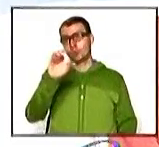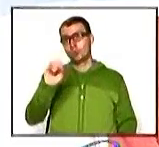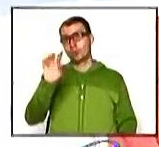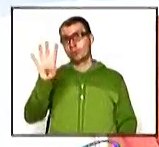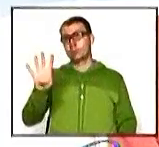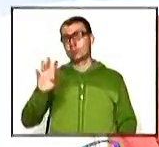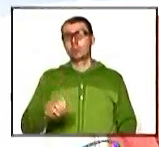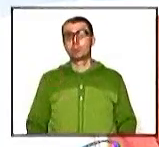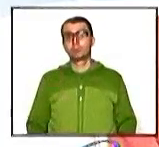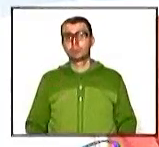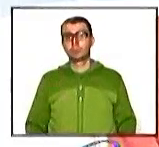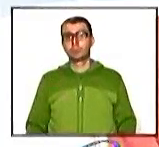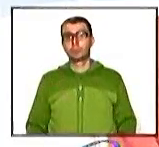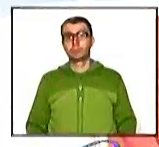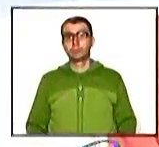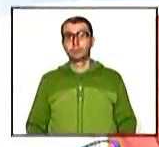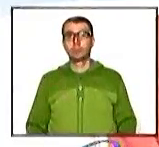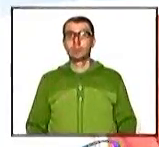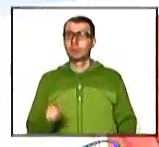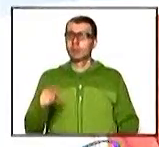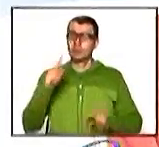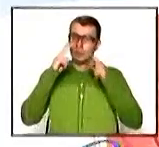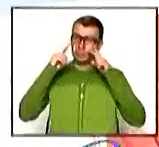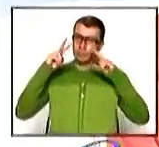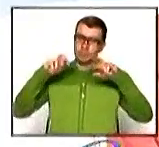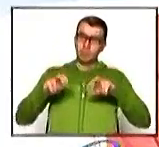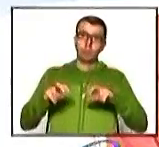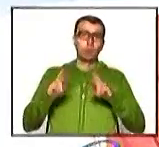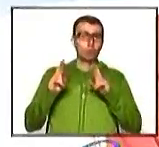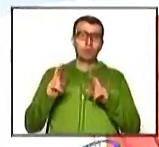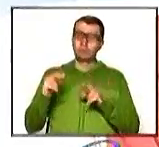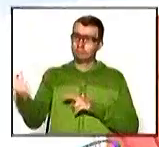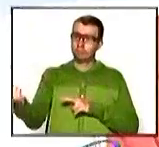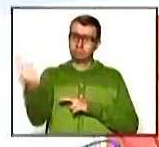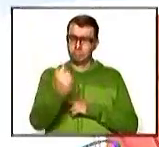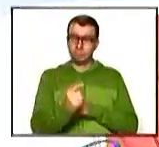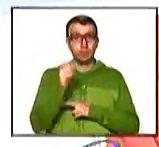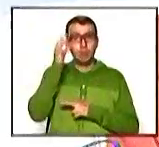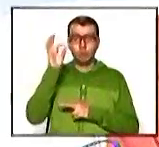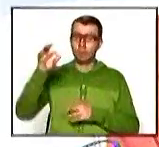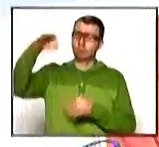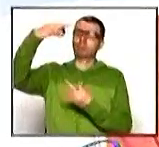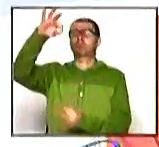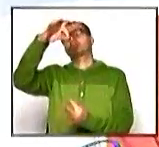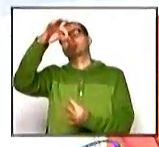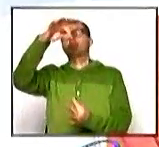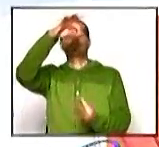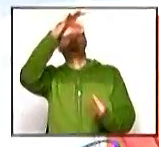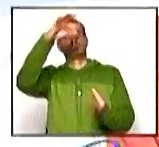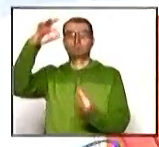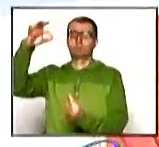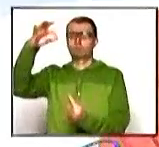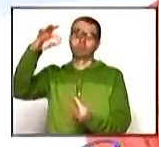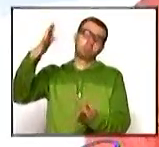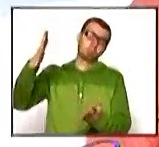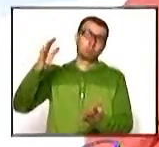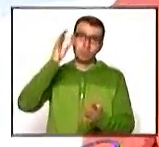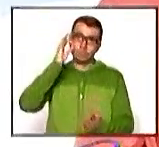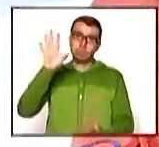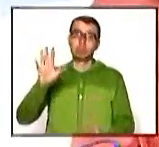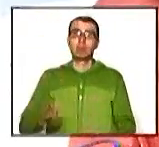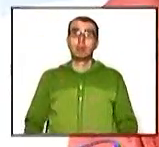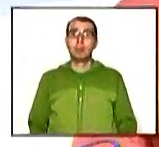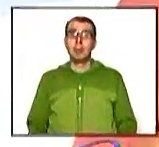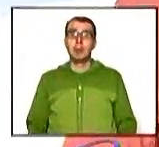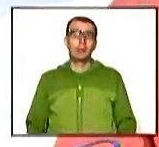330-7104. Y hay que mirar y ojalá llevar radiografías. Yo insisto mucho que